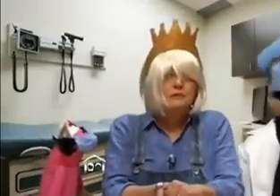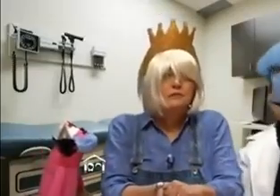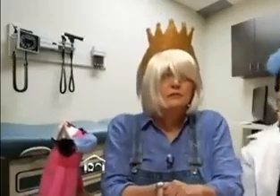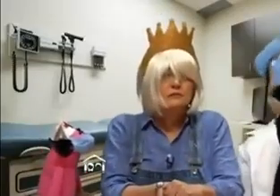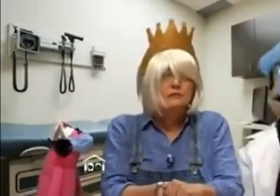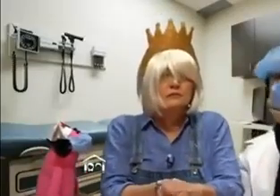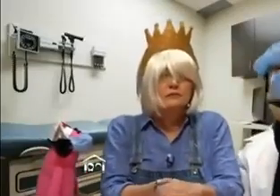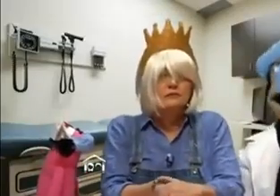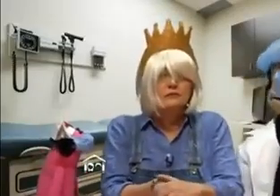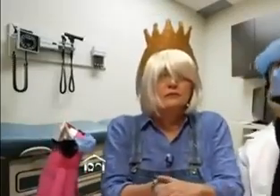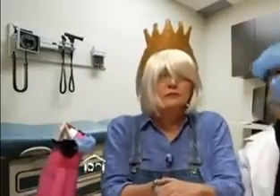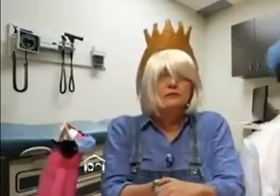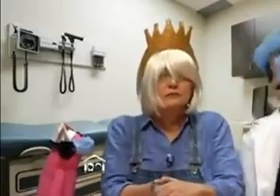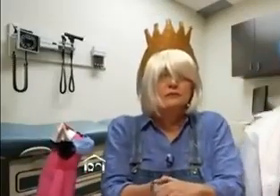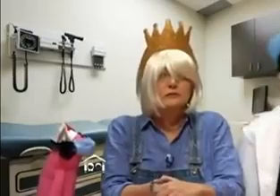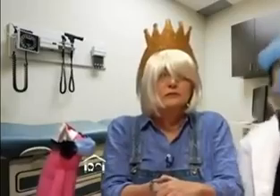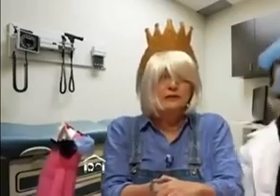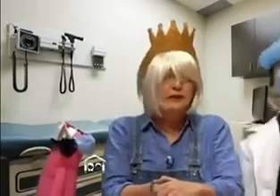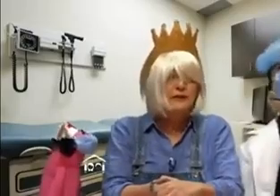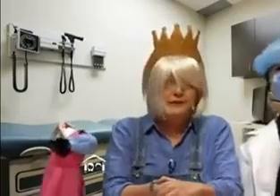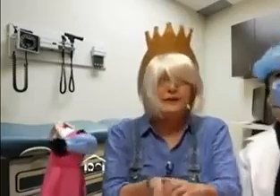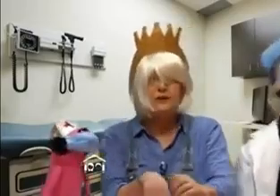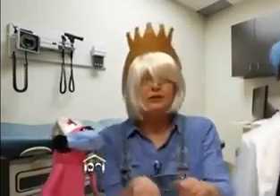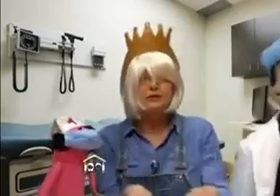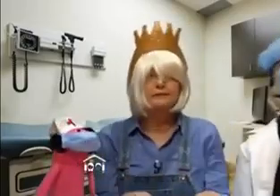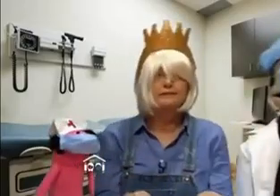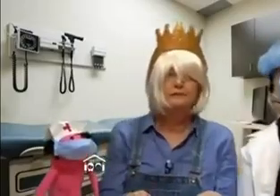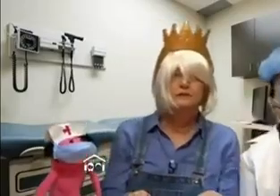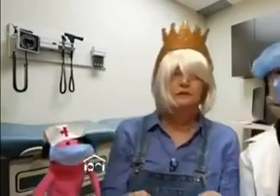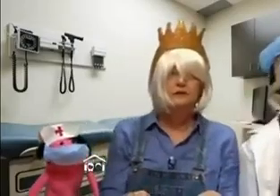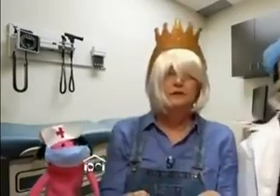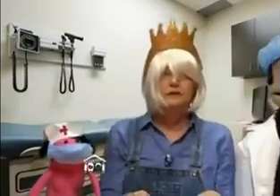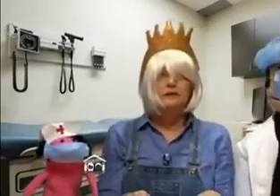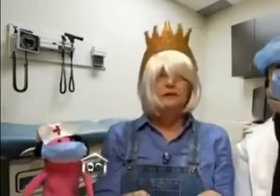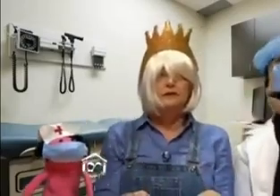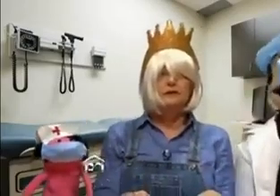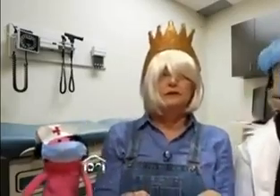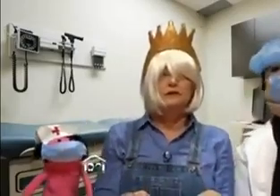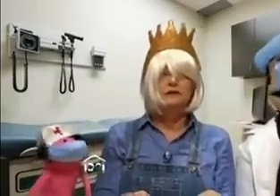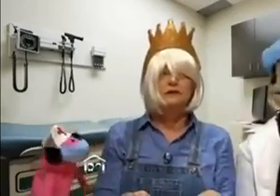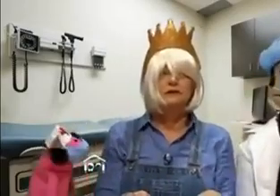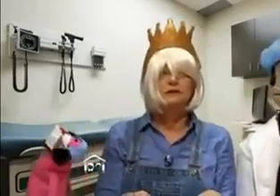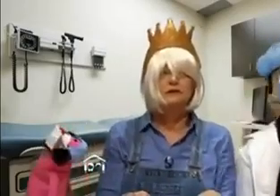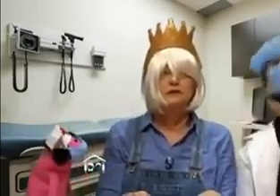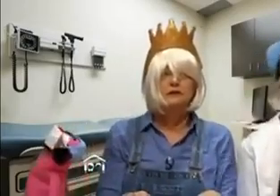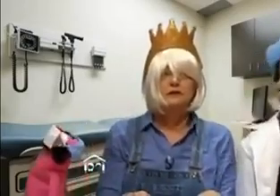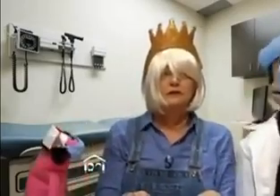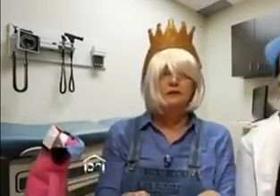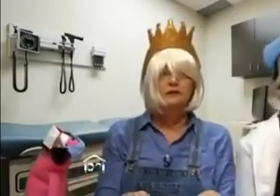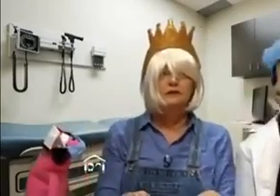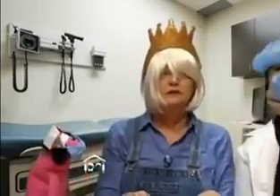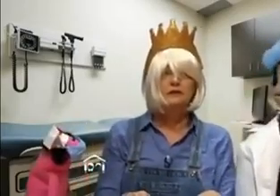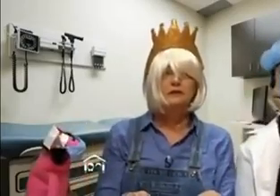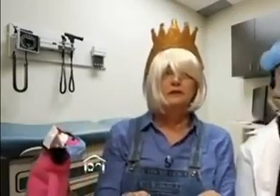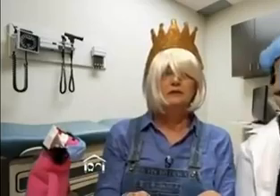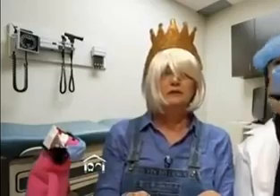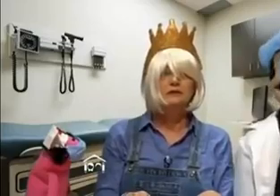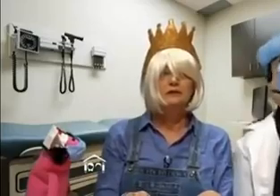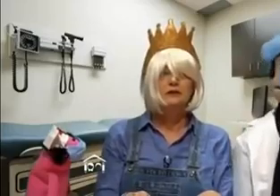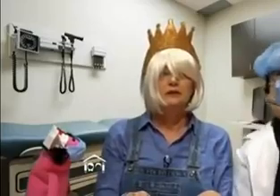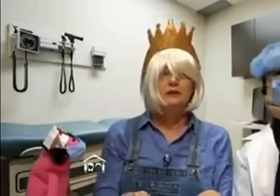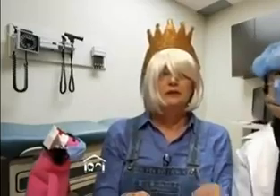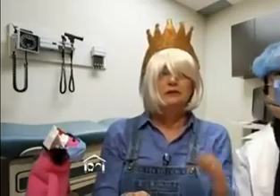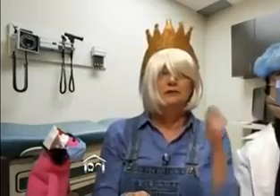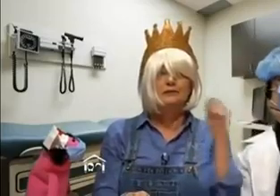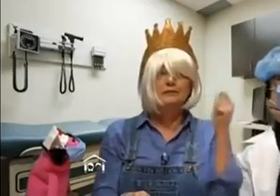vamos a probar sus signos de orientación. Muy bien. Sí, a ver, tóquese la parte de la nariz con un dedo de la